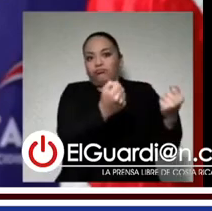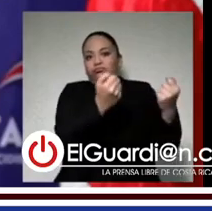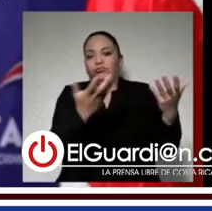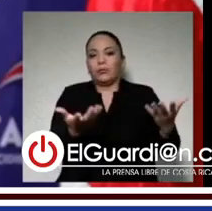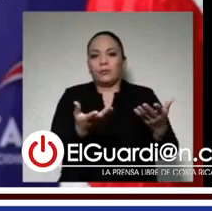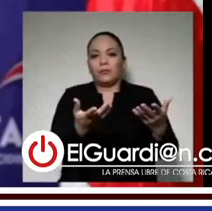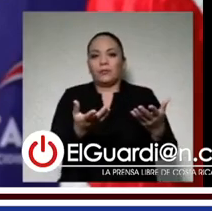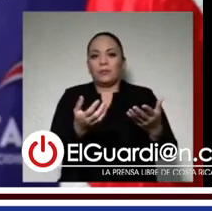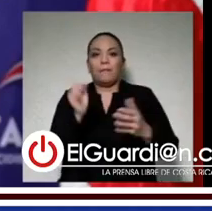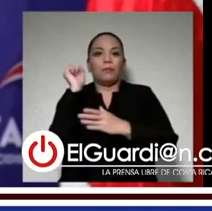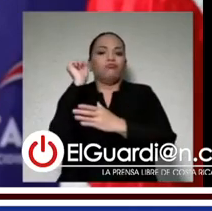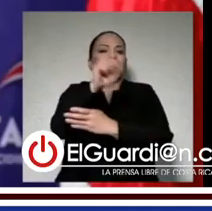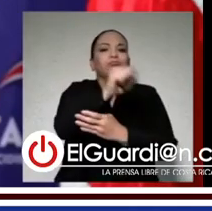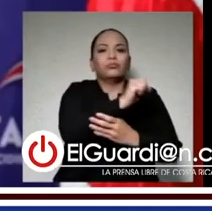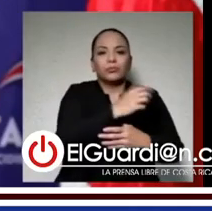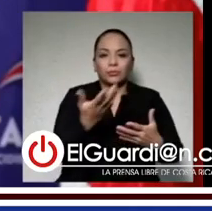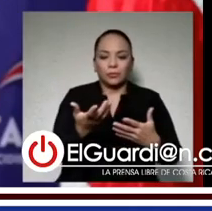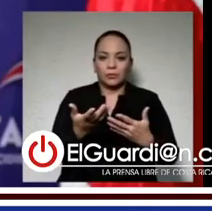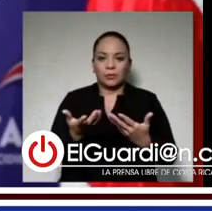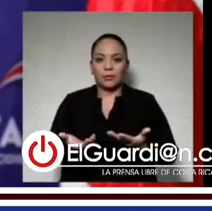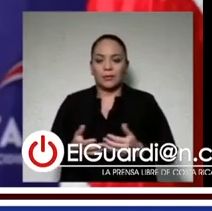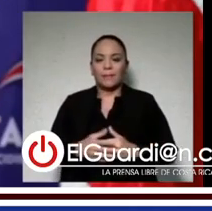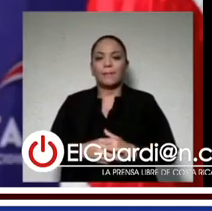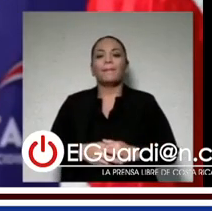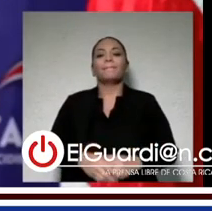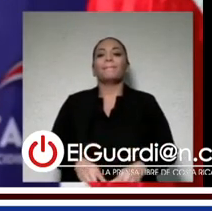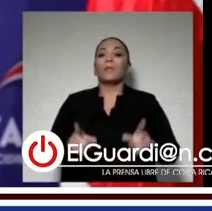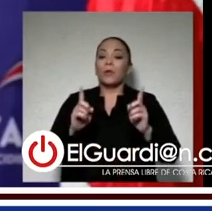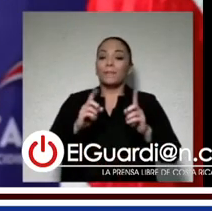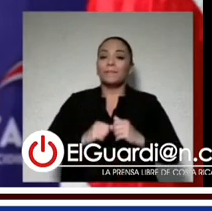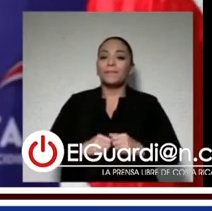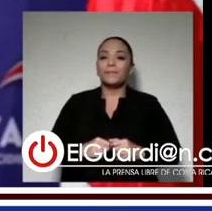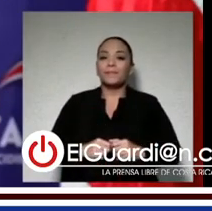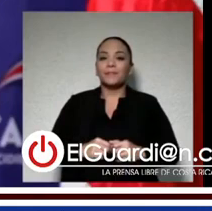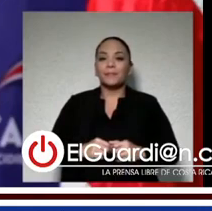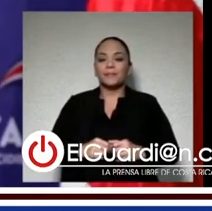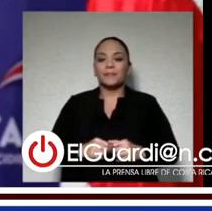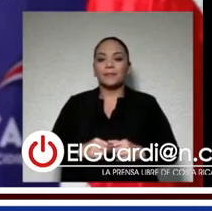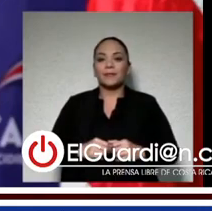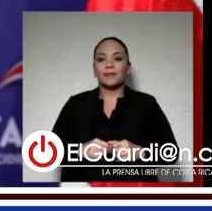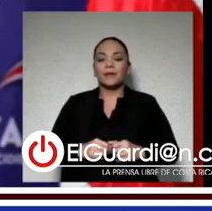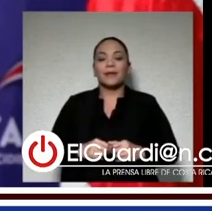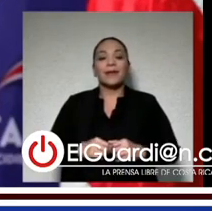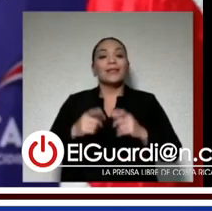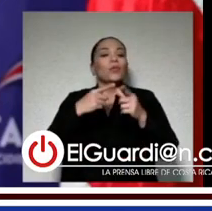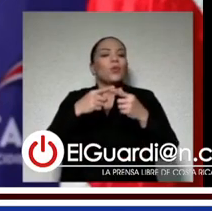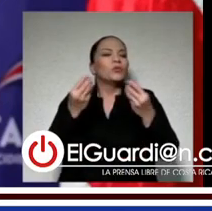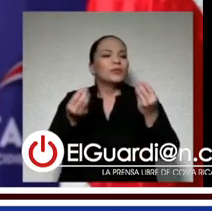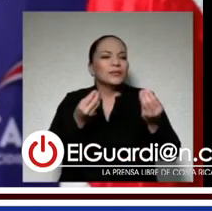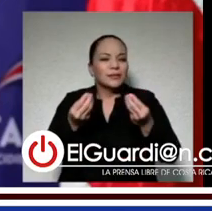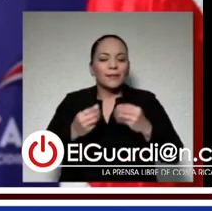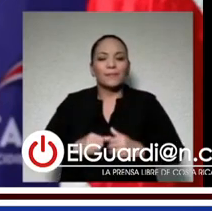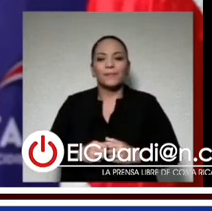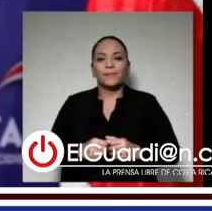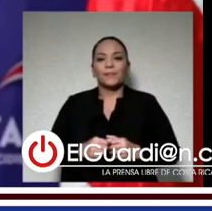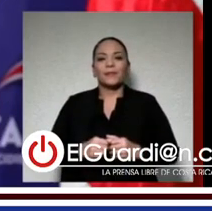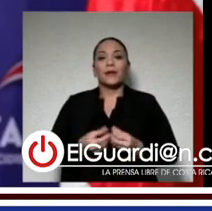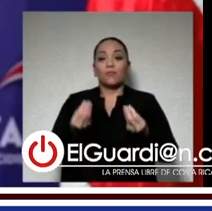esos tres medios. Y entre esa cantidad enorme